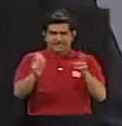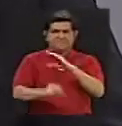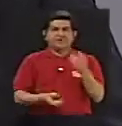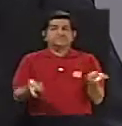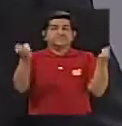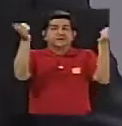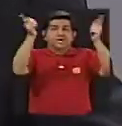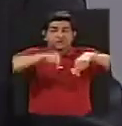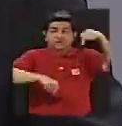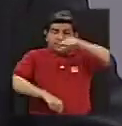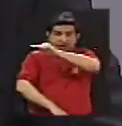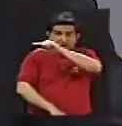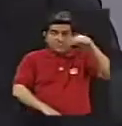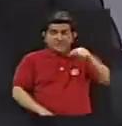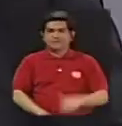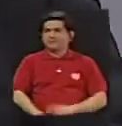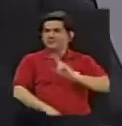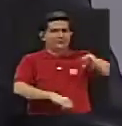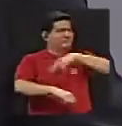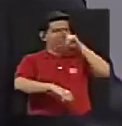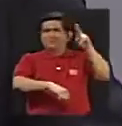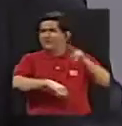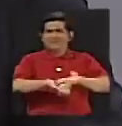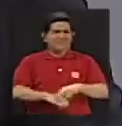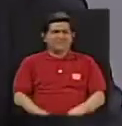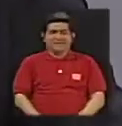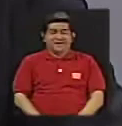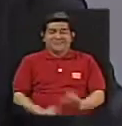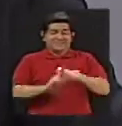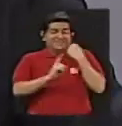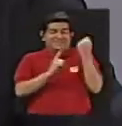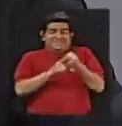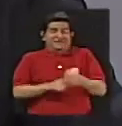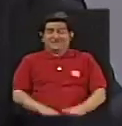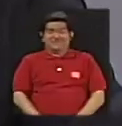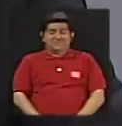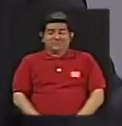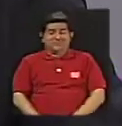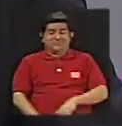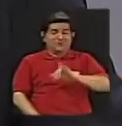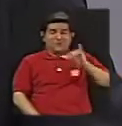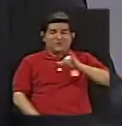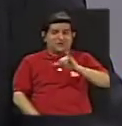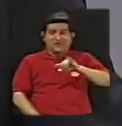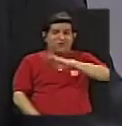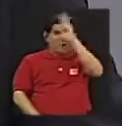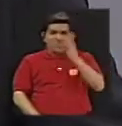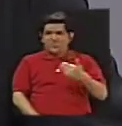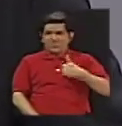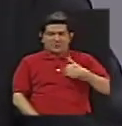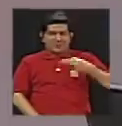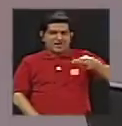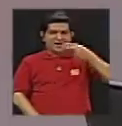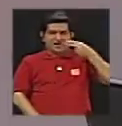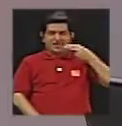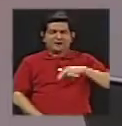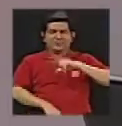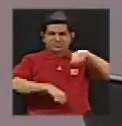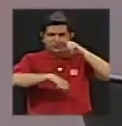que ha ocurrido en esta semana tan atípica, inédita en la historia política nacional, nos acompañan Adrián